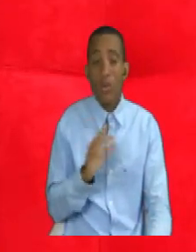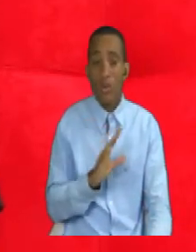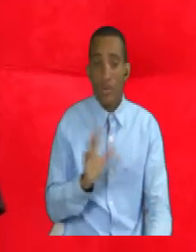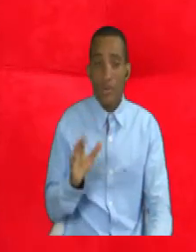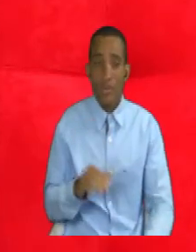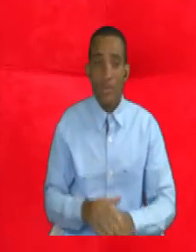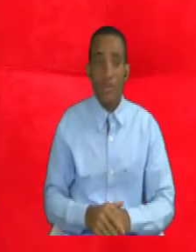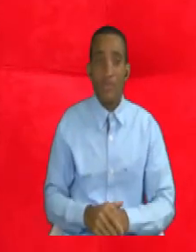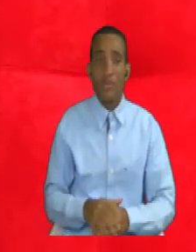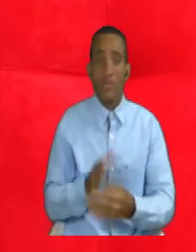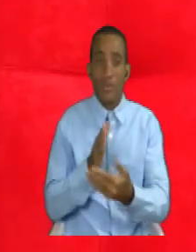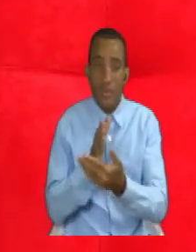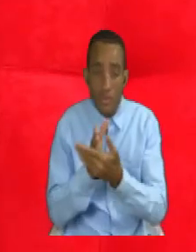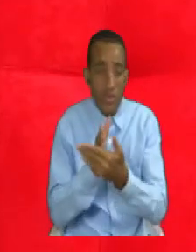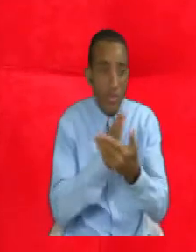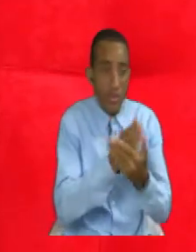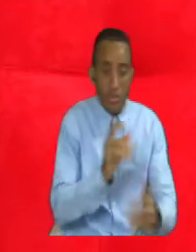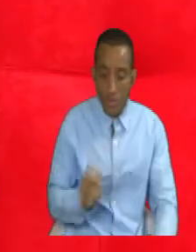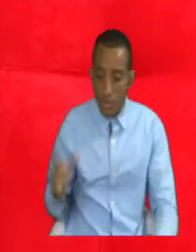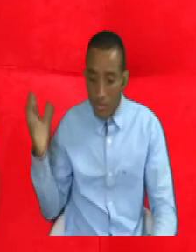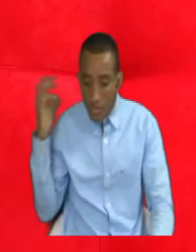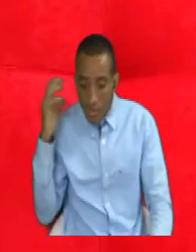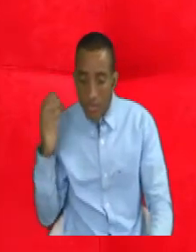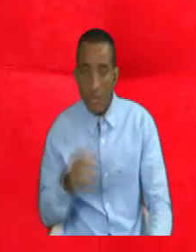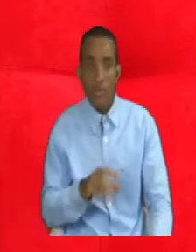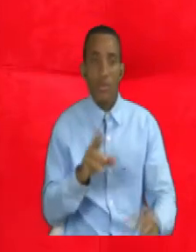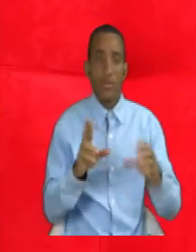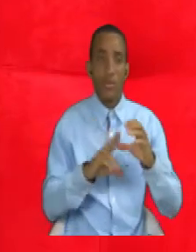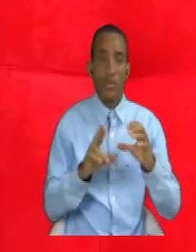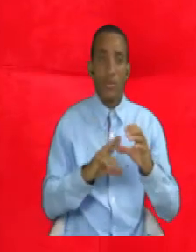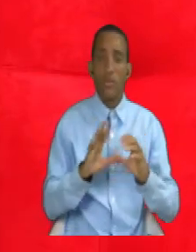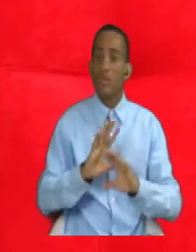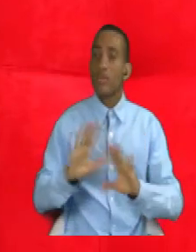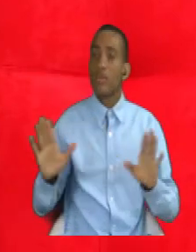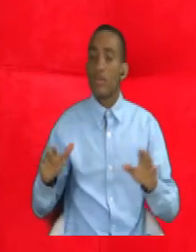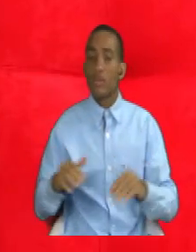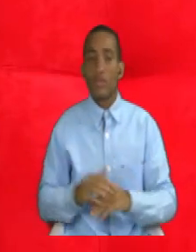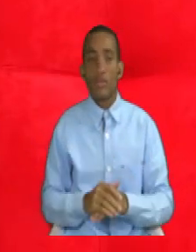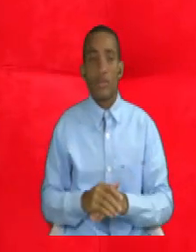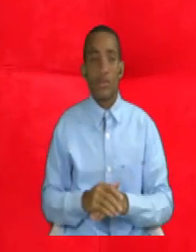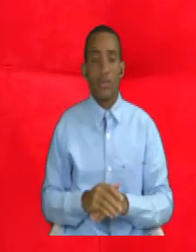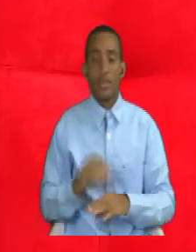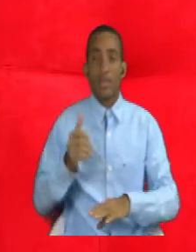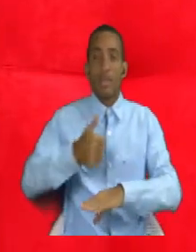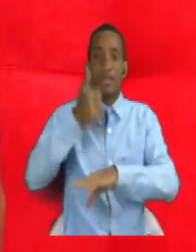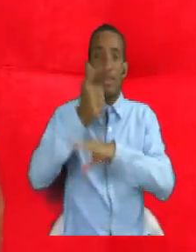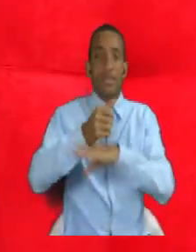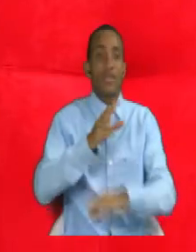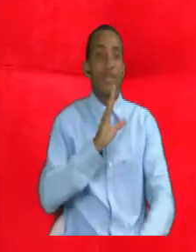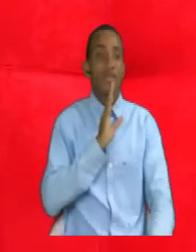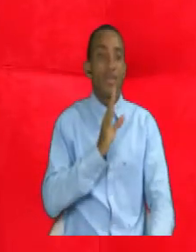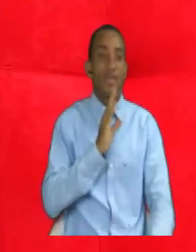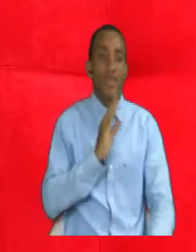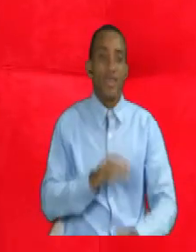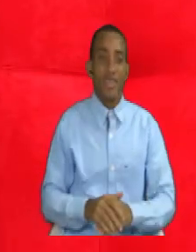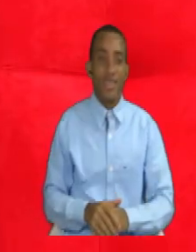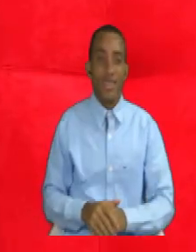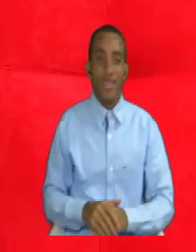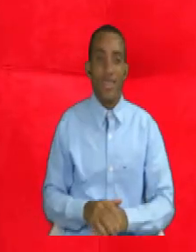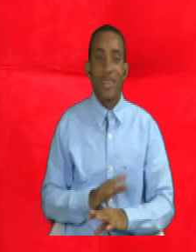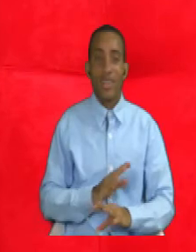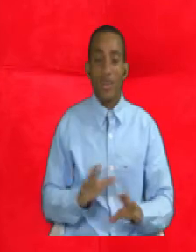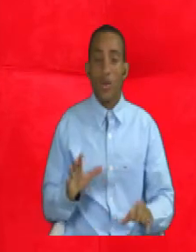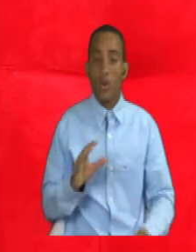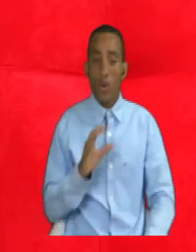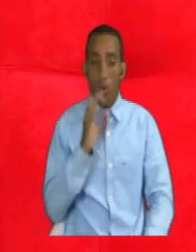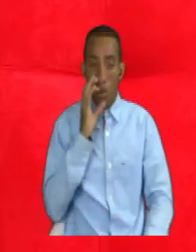Y llegar uno a una emisora como RCN, no, vaya y hable con el gerente. Y yo, miércoles, ¿quién será este? Bueno, no, un hombre muy